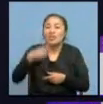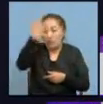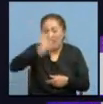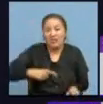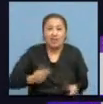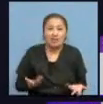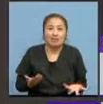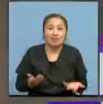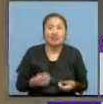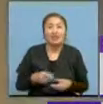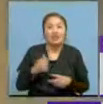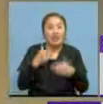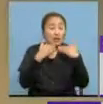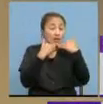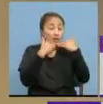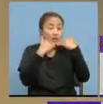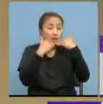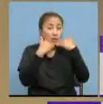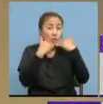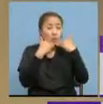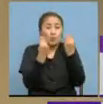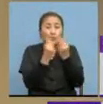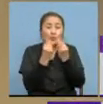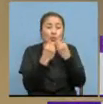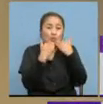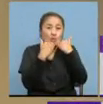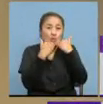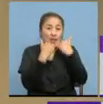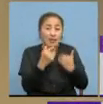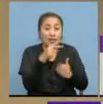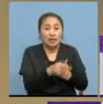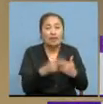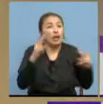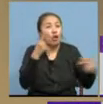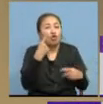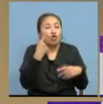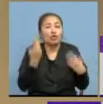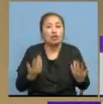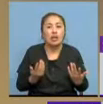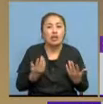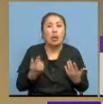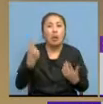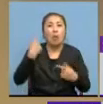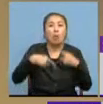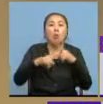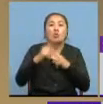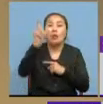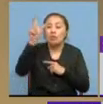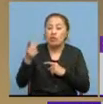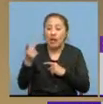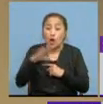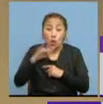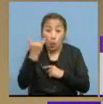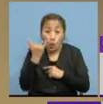vida. Bueno, padre, ha sido un gusto enorme poder hablar con usted, conocer por parte de un jujeño cómo